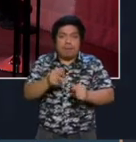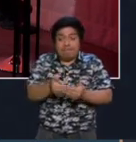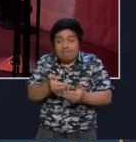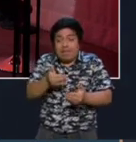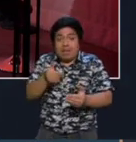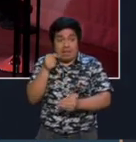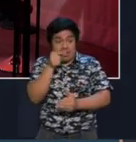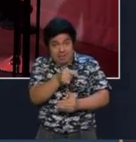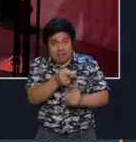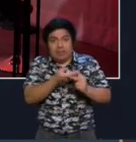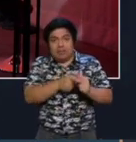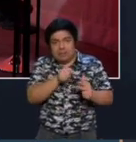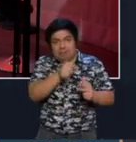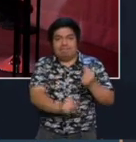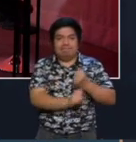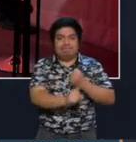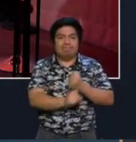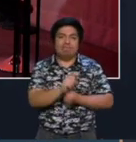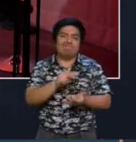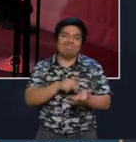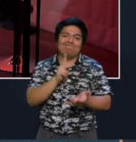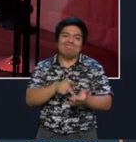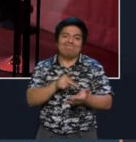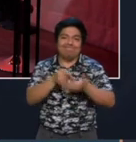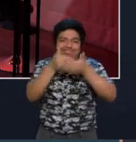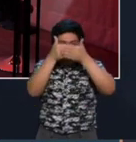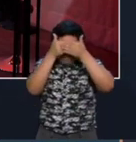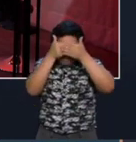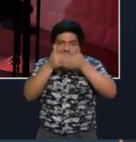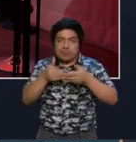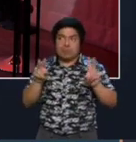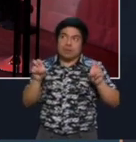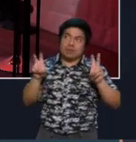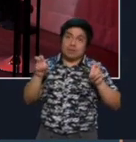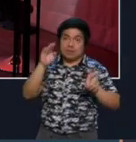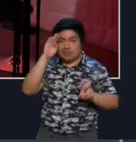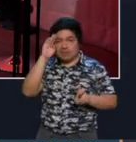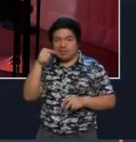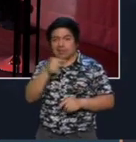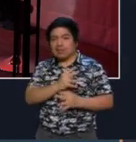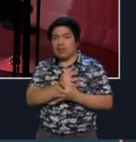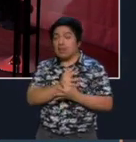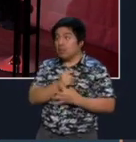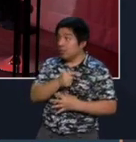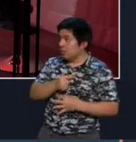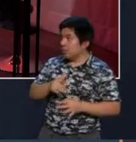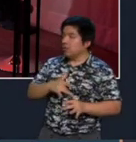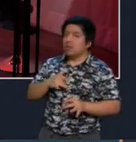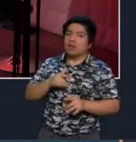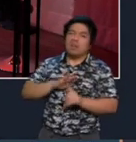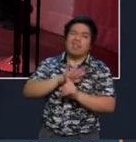es el origen de los problemas, pues caemos en la demagogia de la ultraderecha, como ya escuchamos Andrés, que nos quieren